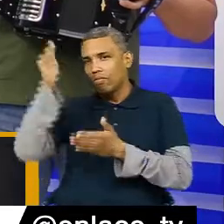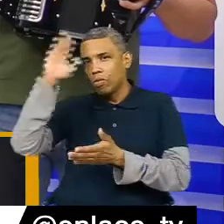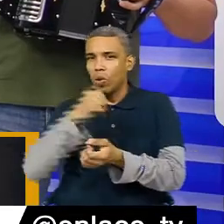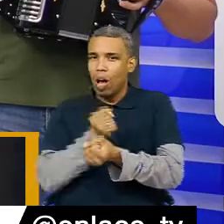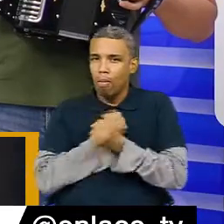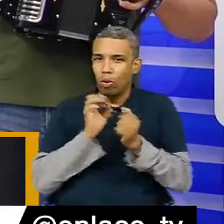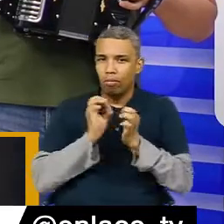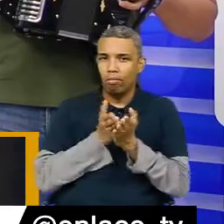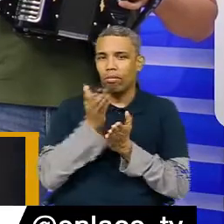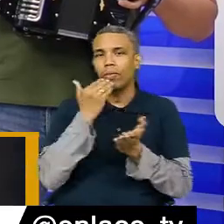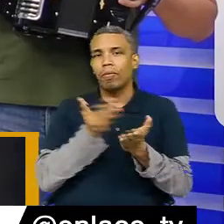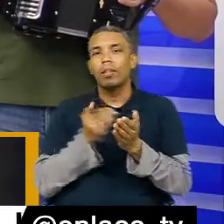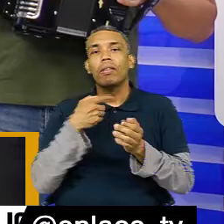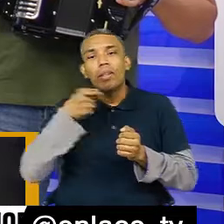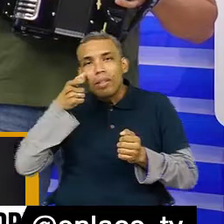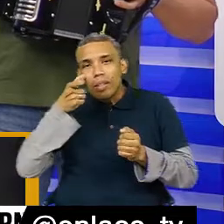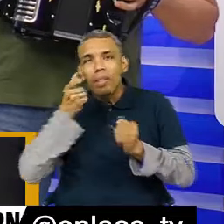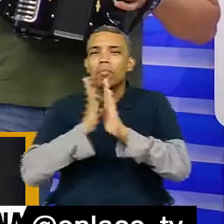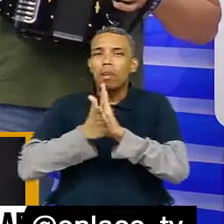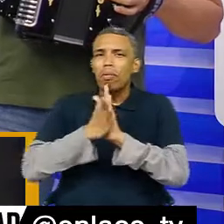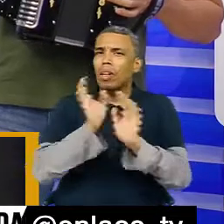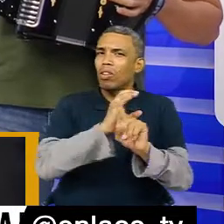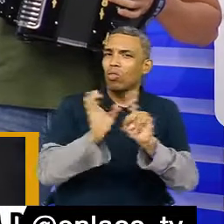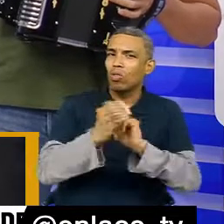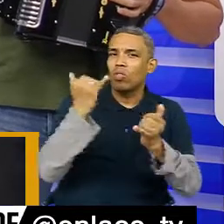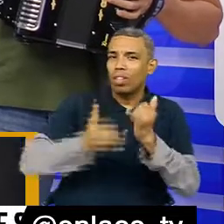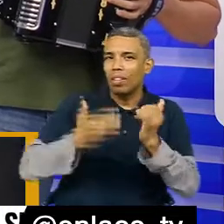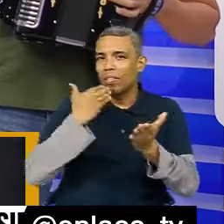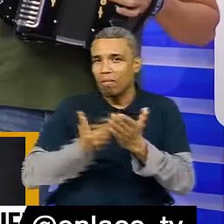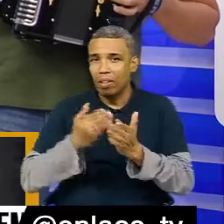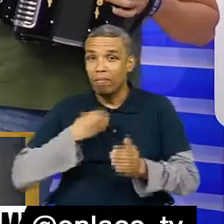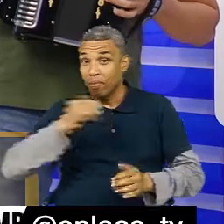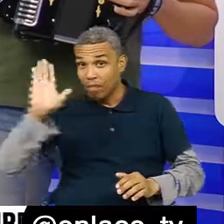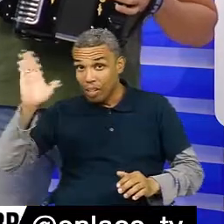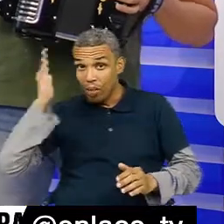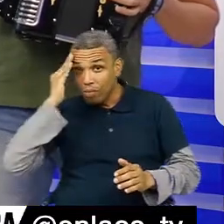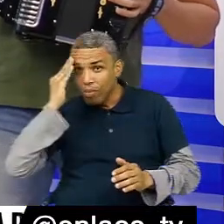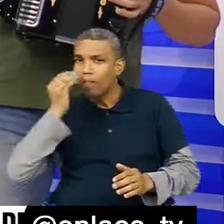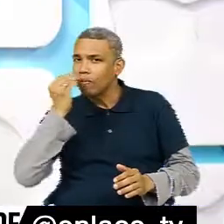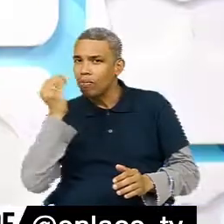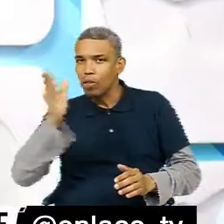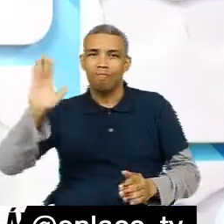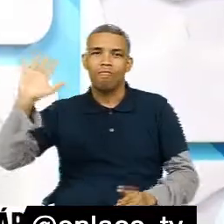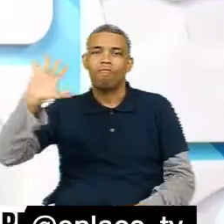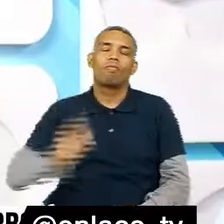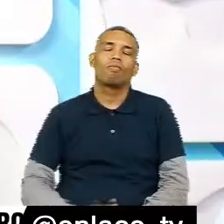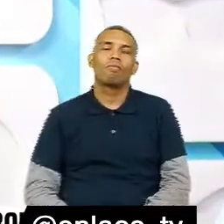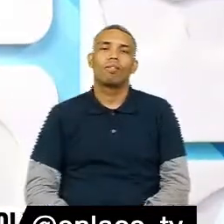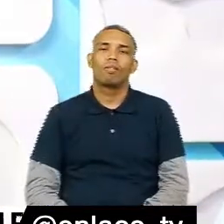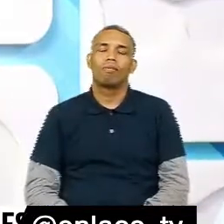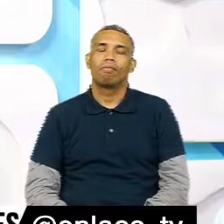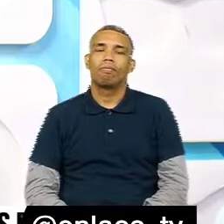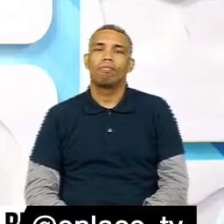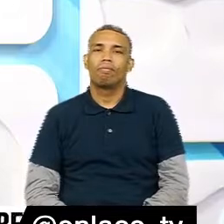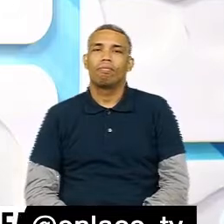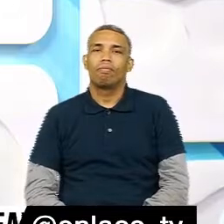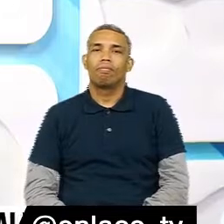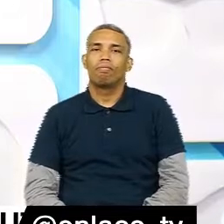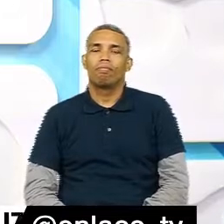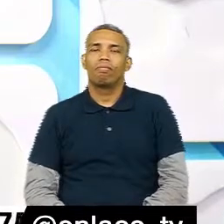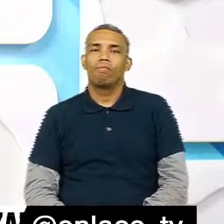damos por terminada la sección de Cultura y Entretenimiento. Que pasen una feliz tarde, pero recuerden, barranqueños, que ustedes quedan en la mira. Yo me despido como siempre. Chao,